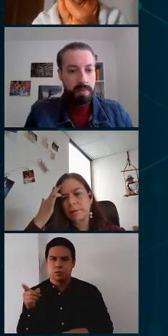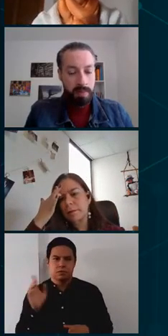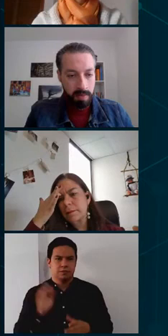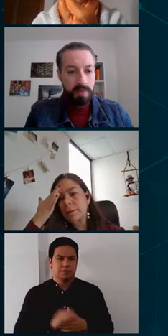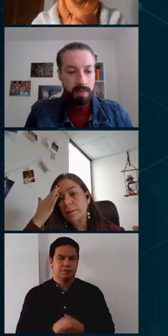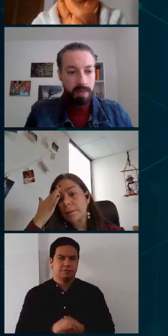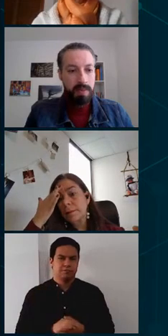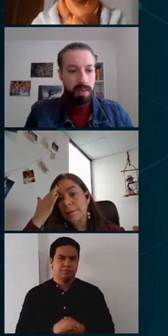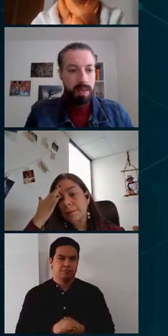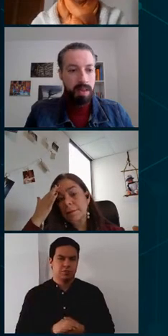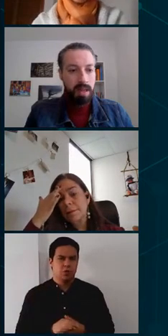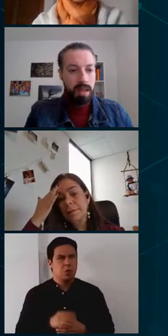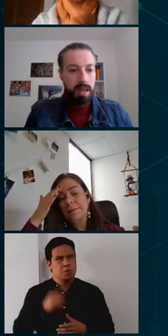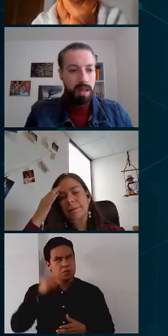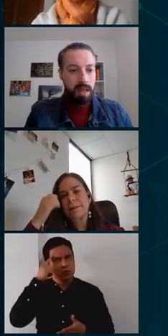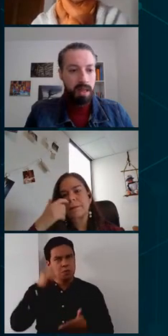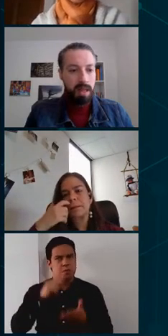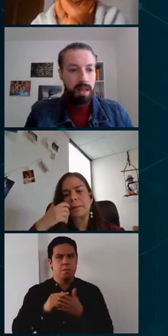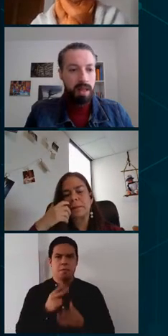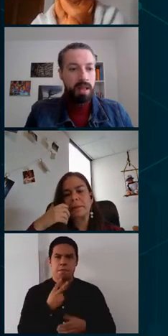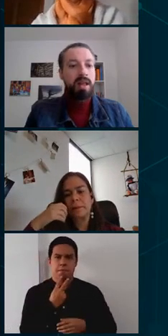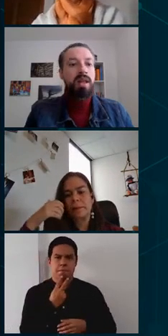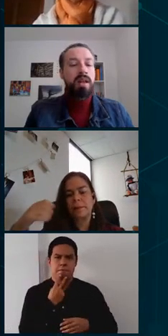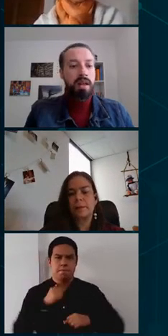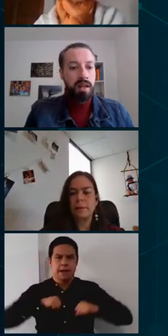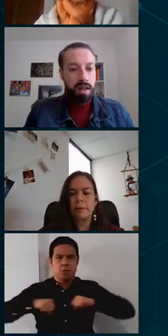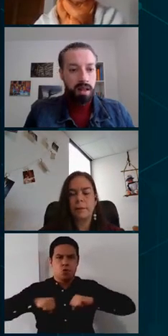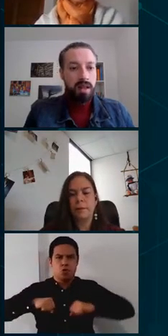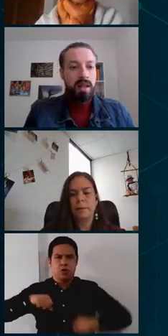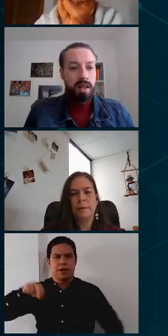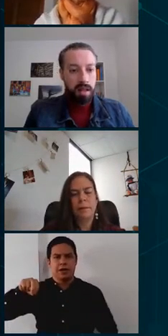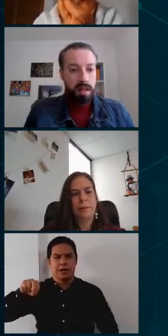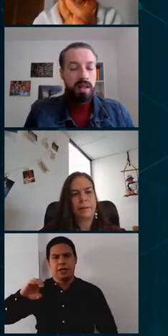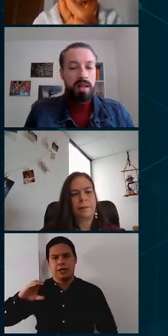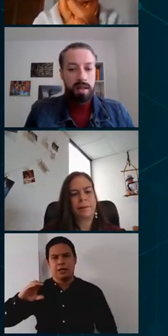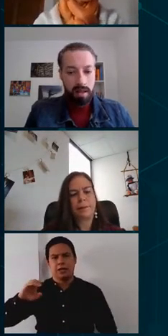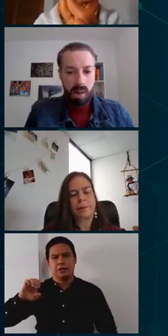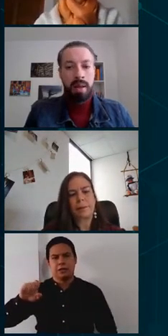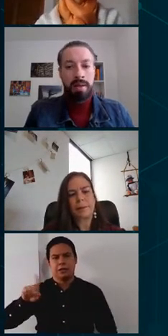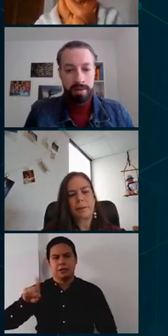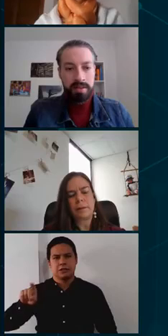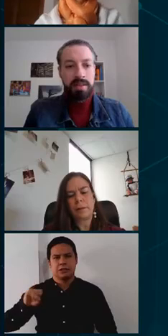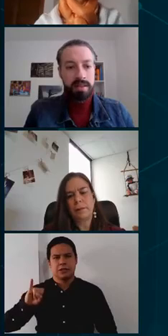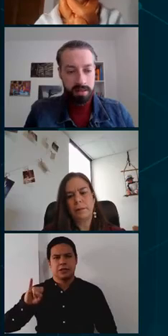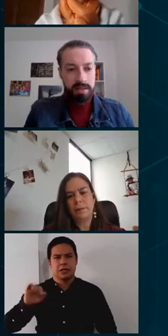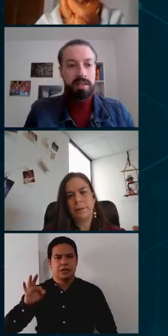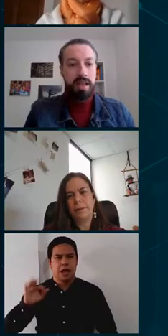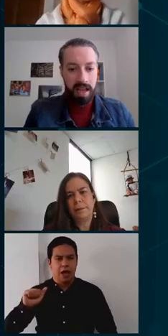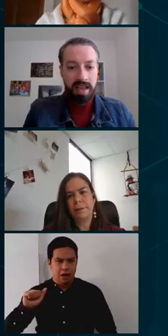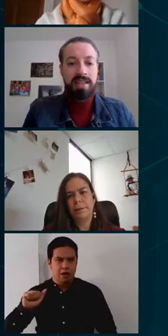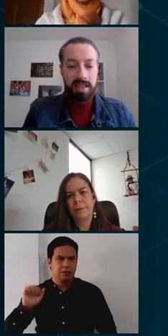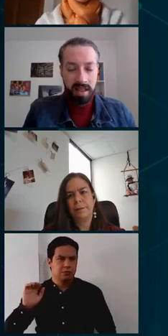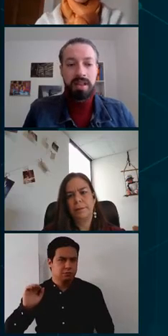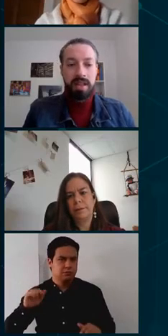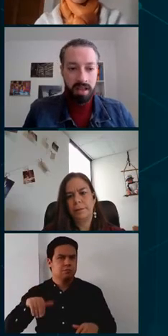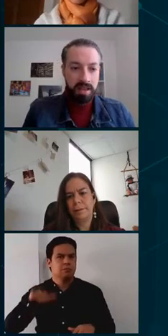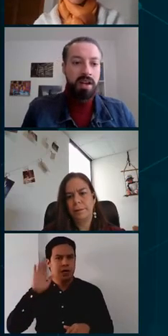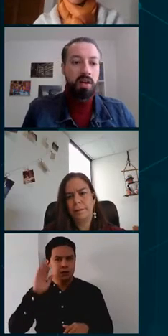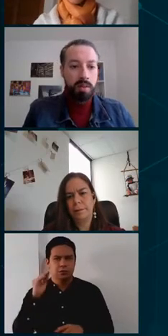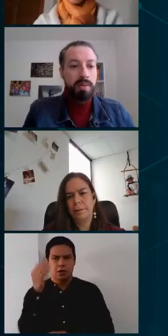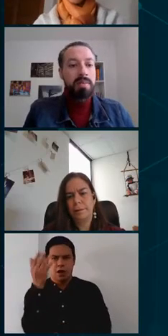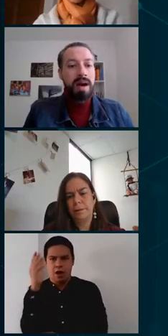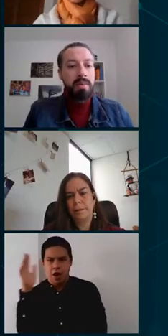necesita, ¿cierto? Necesita espacios más naturales dentro del centro comercial.